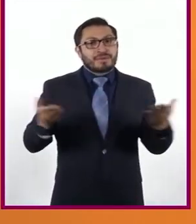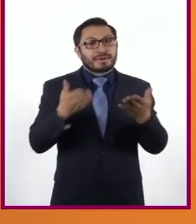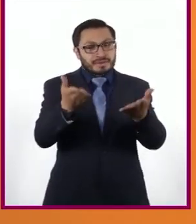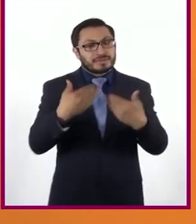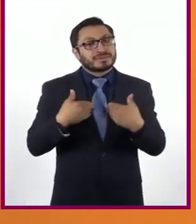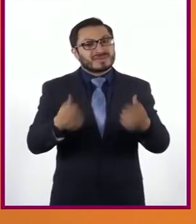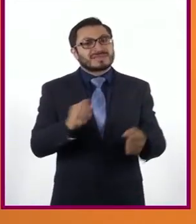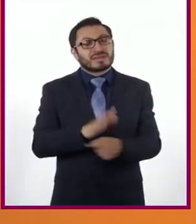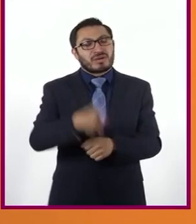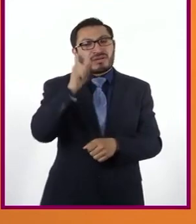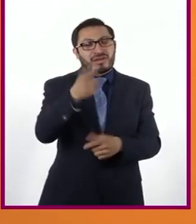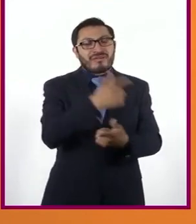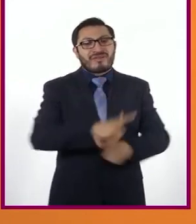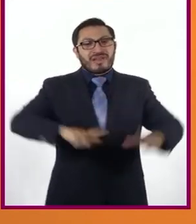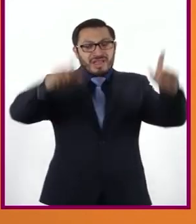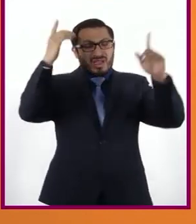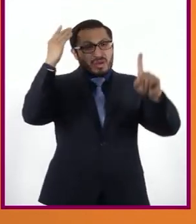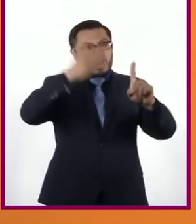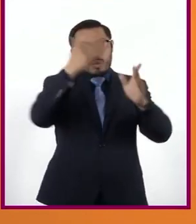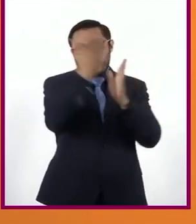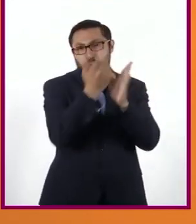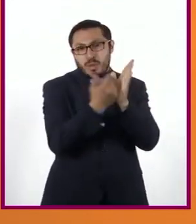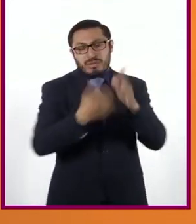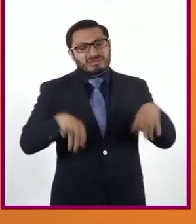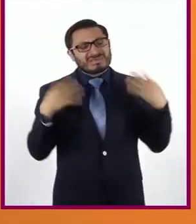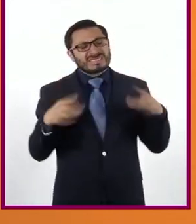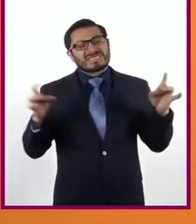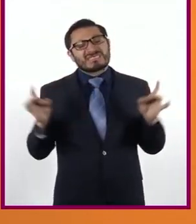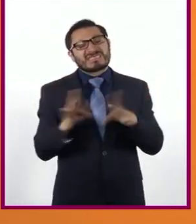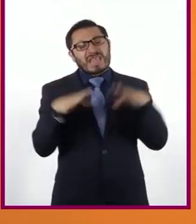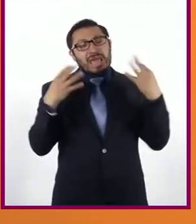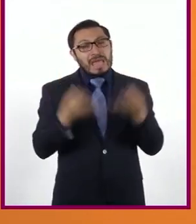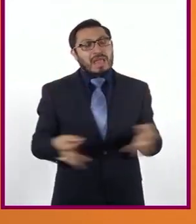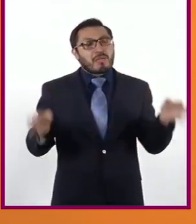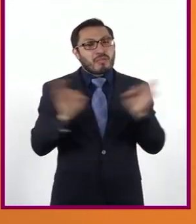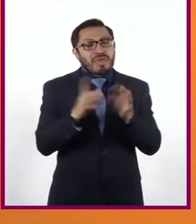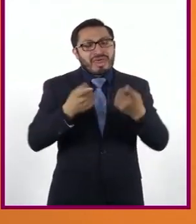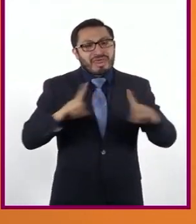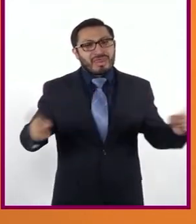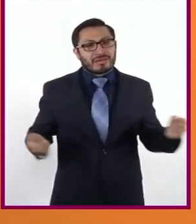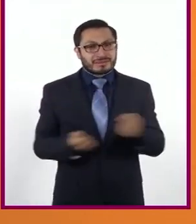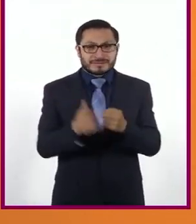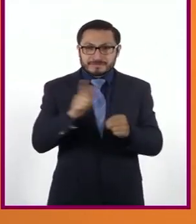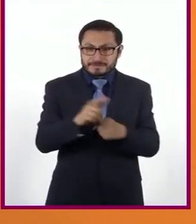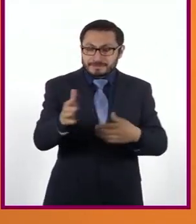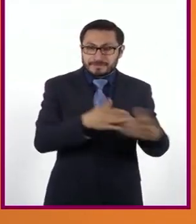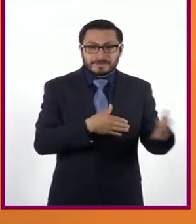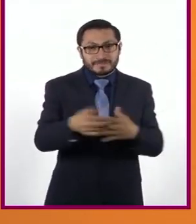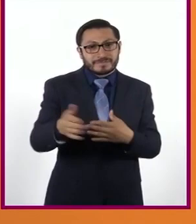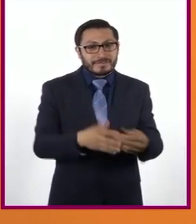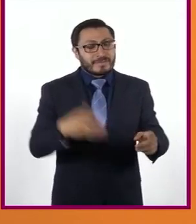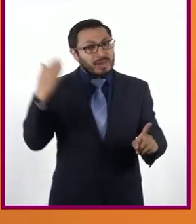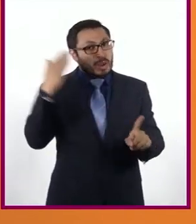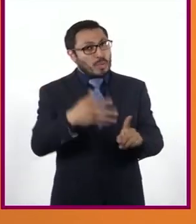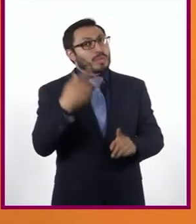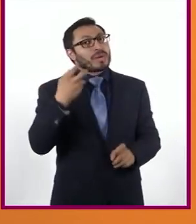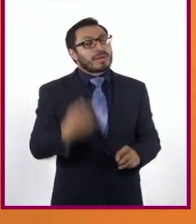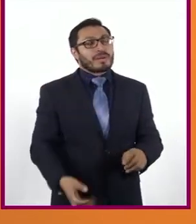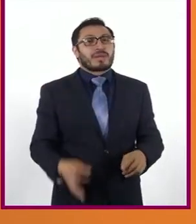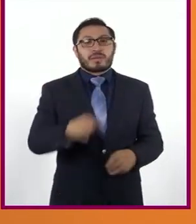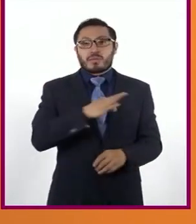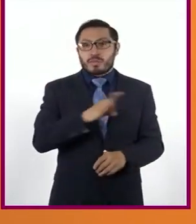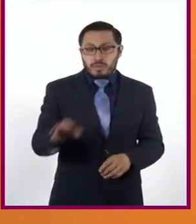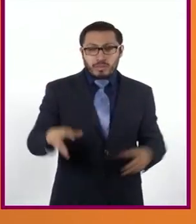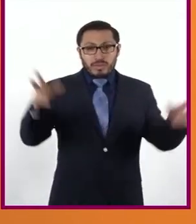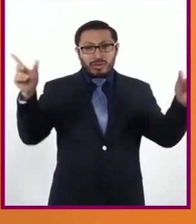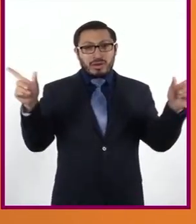los ideales del liberalismo causaron un gran impacto en el desarrollo de las sociedades modernas. En este sentido, podemos retomar